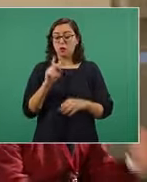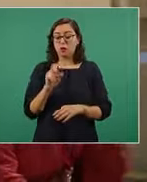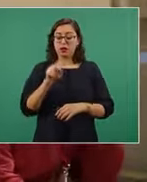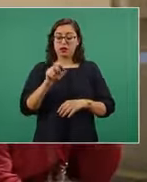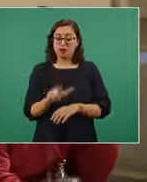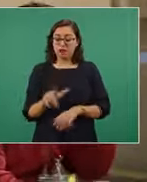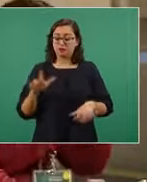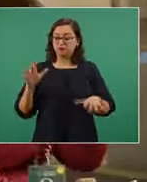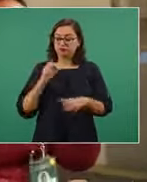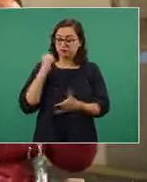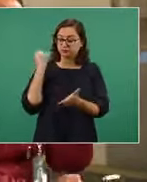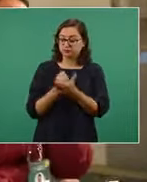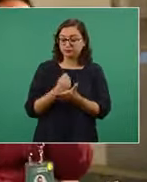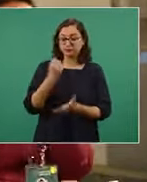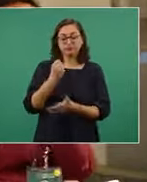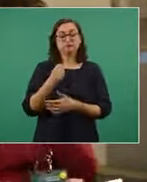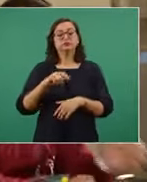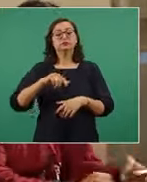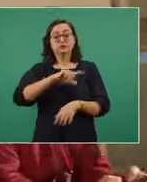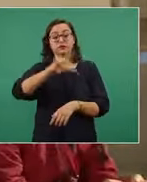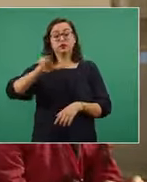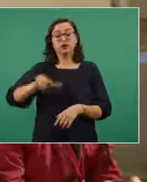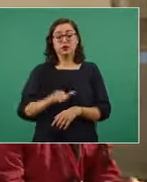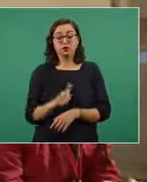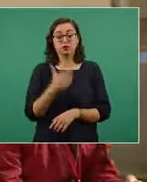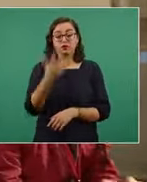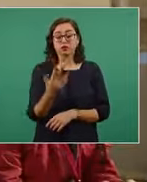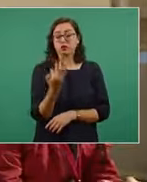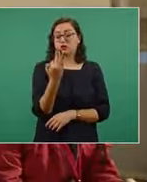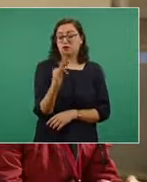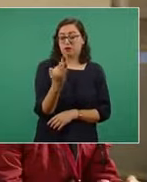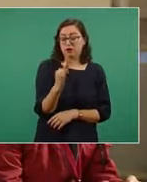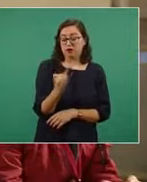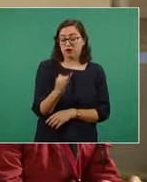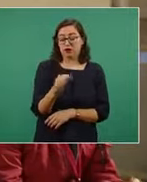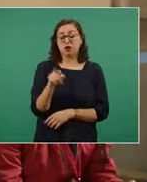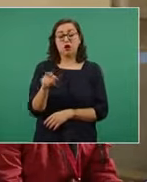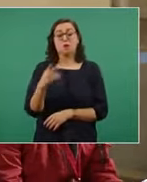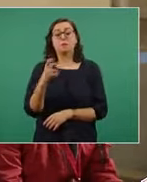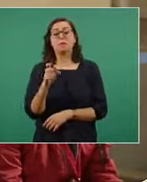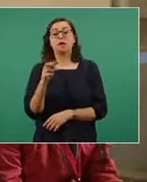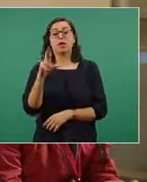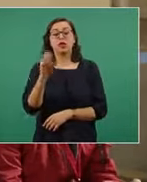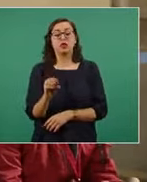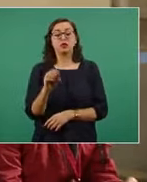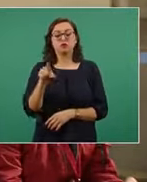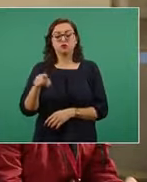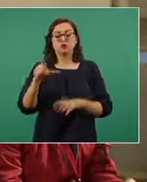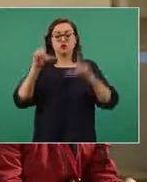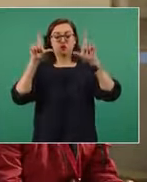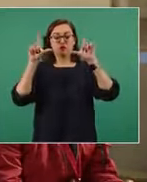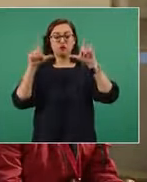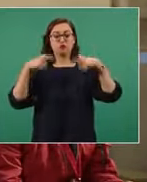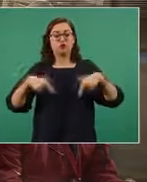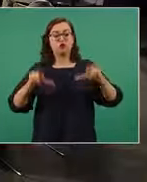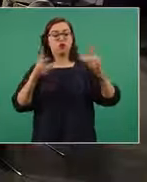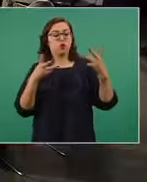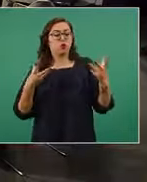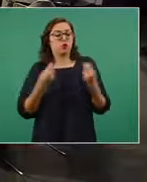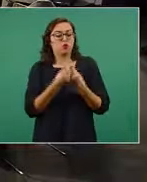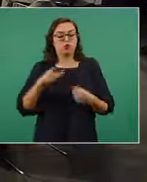el líder sindical mexicano y exsenador Pedro Haces publicaba en sus redes sociales una foto con el gobernador de